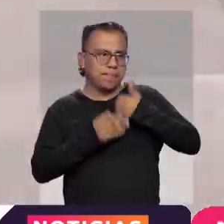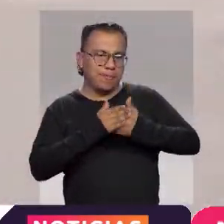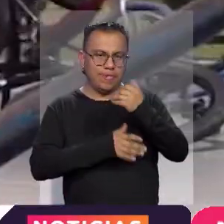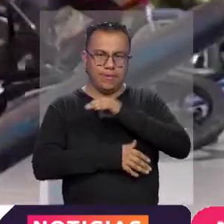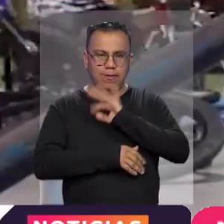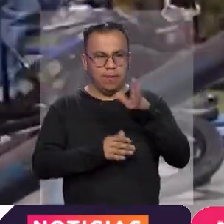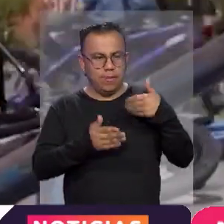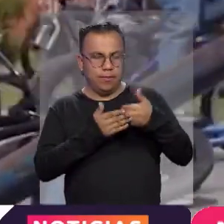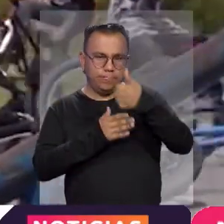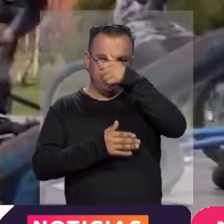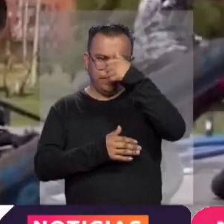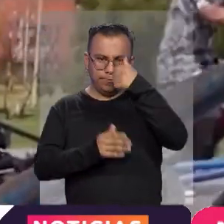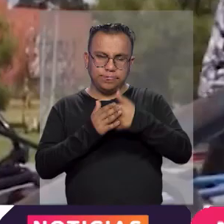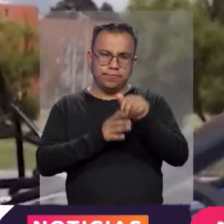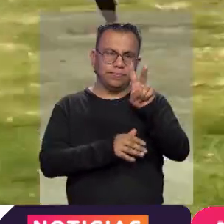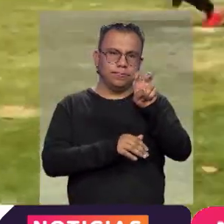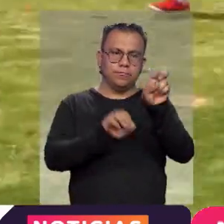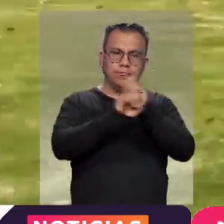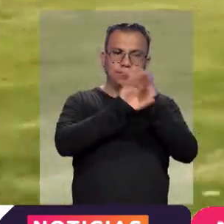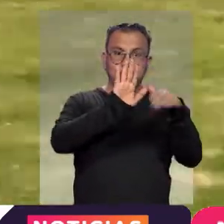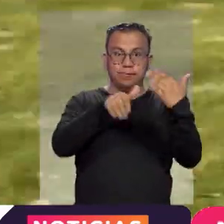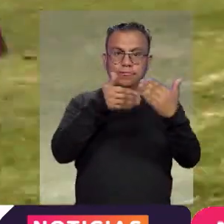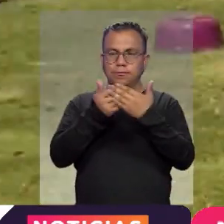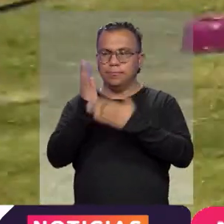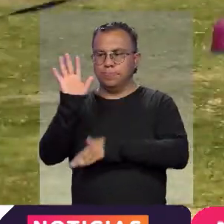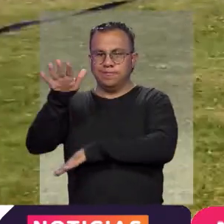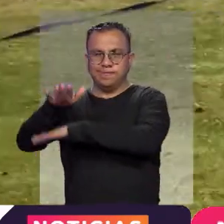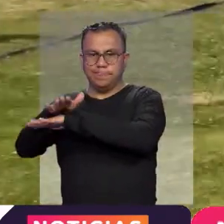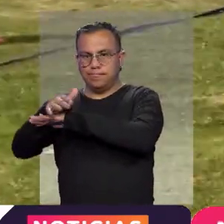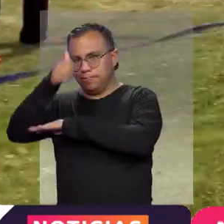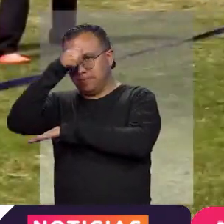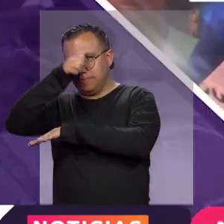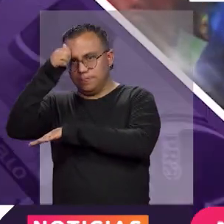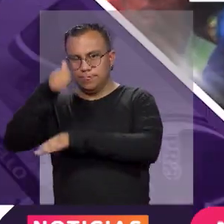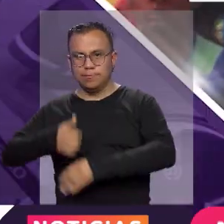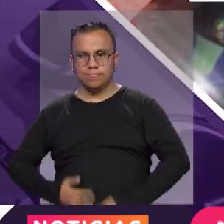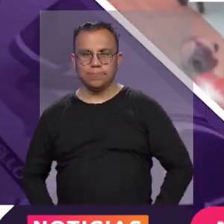sábado y el domingo a partir de las 7 de la mañana hasta las 5 de la tarde.